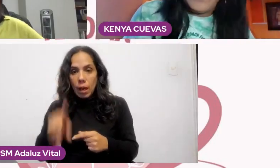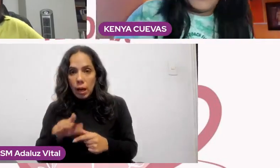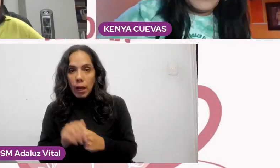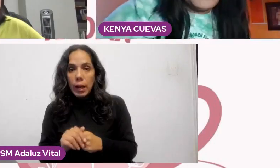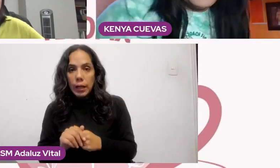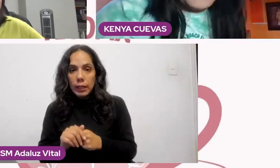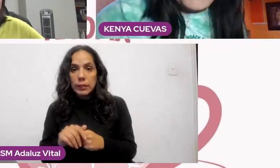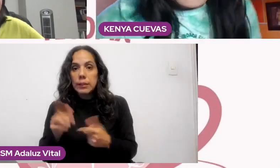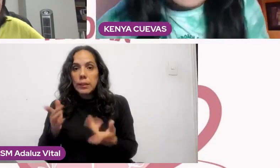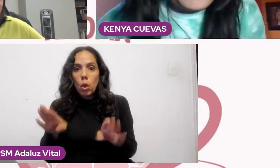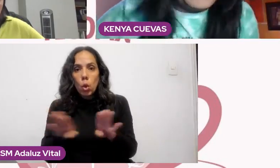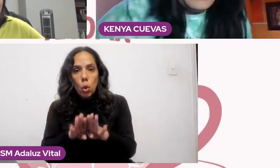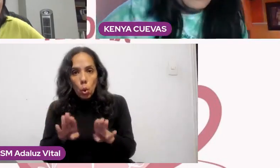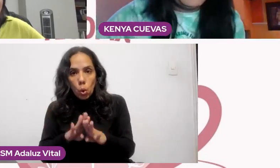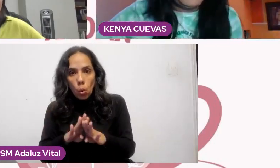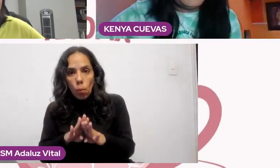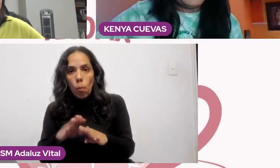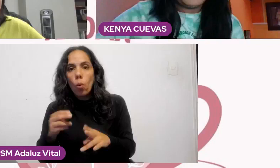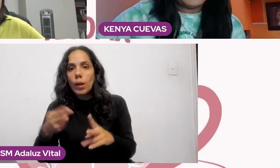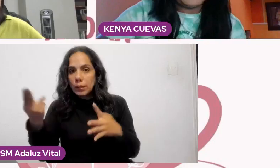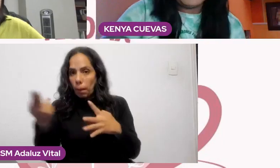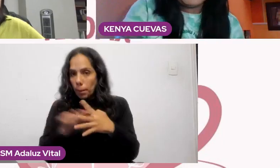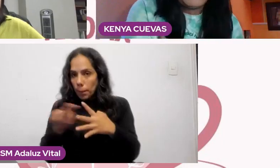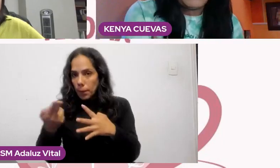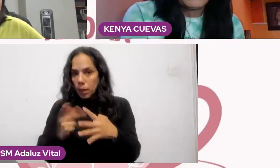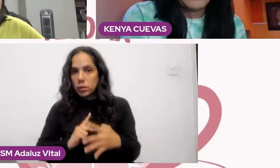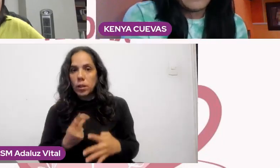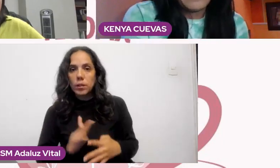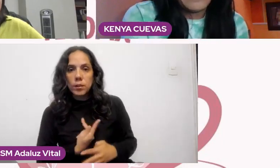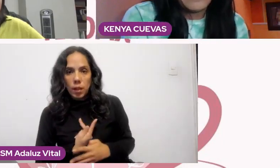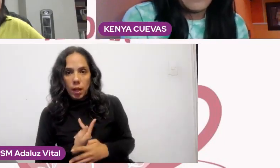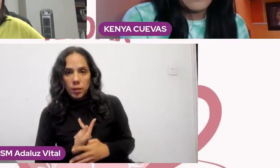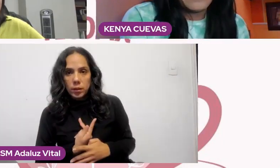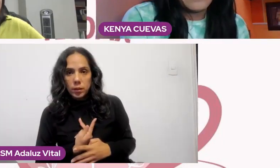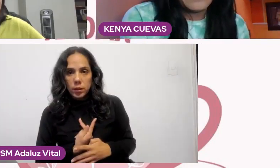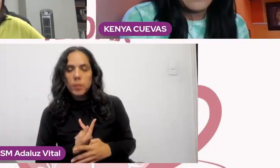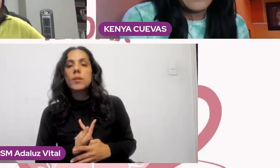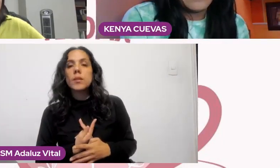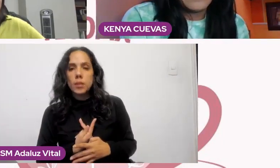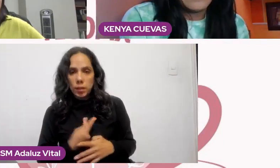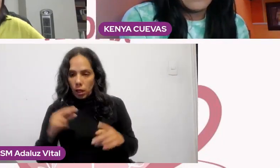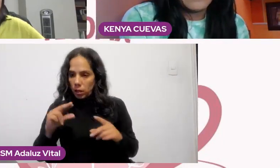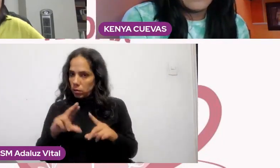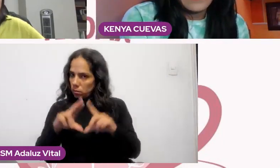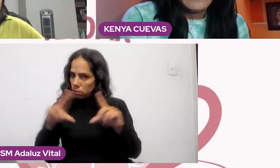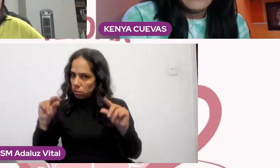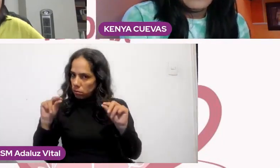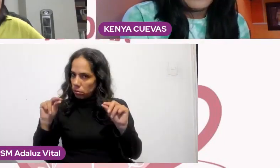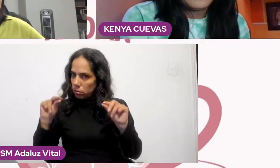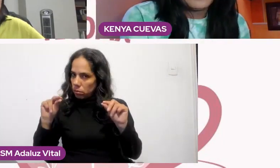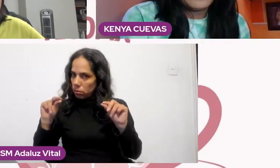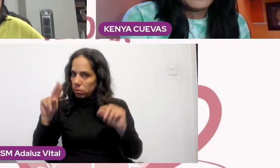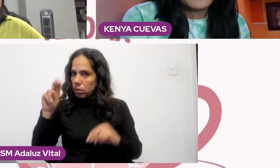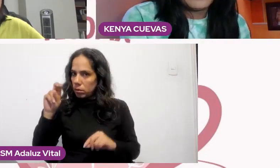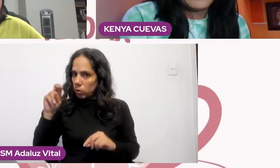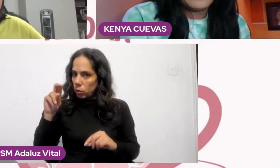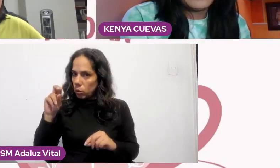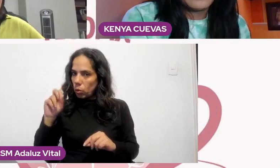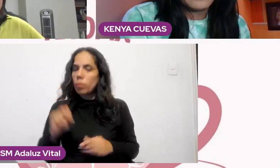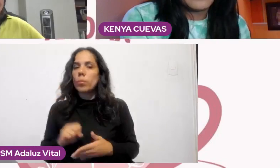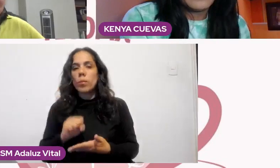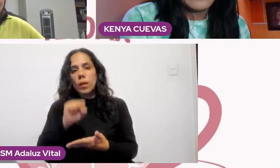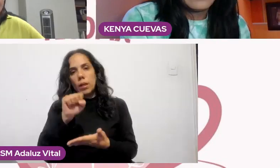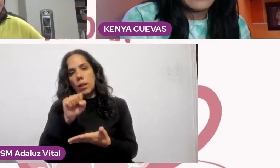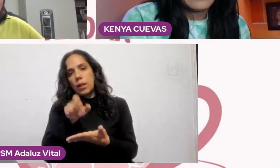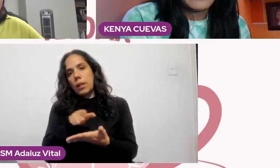a 75 años y bueno, pues esperemos de verdad se logre trascender con esta iniciativa,